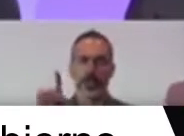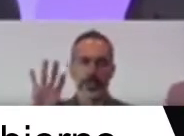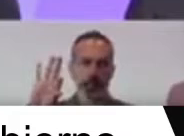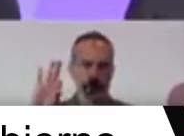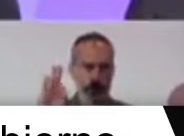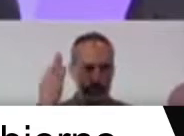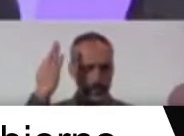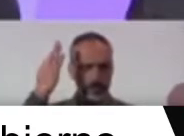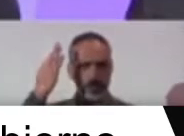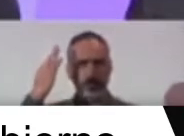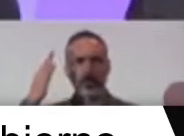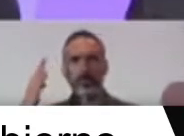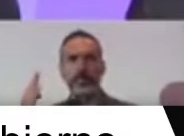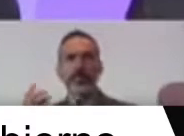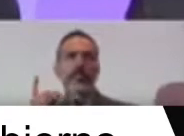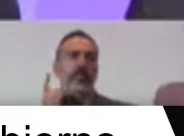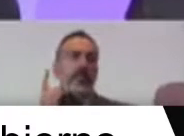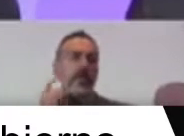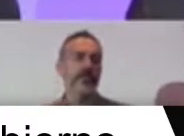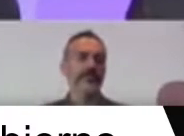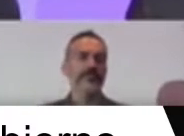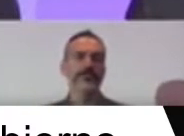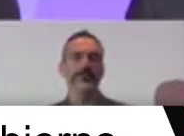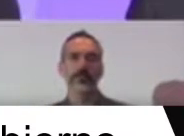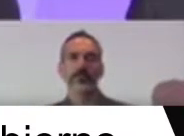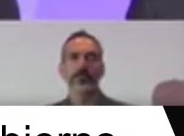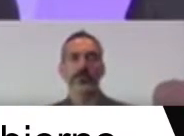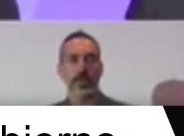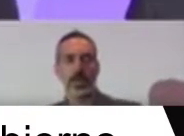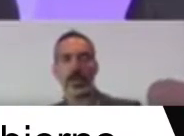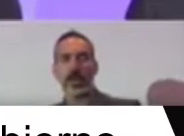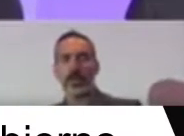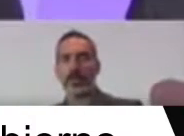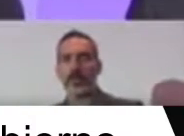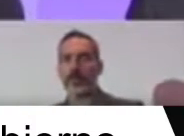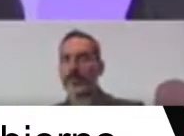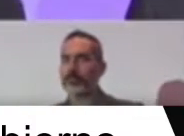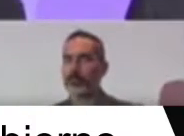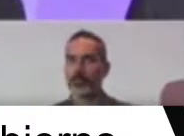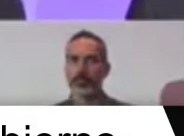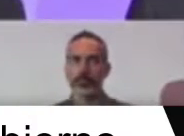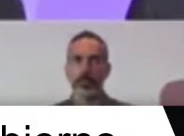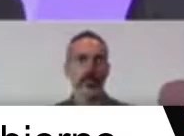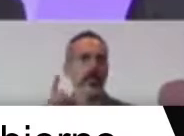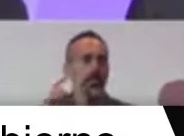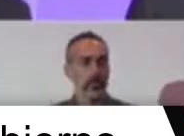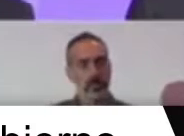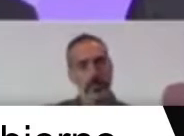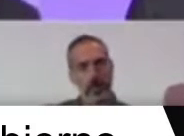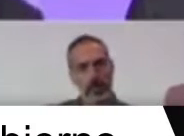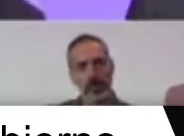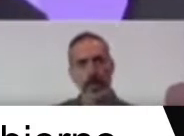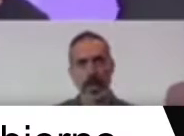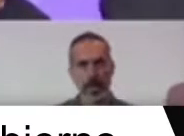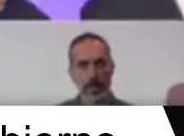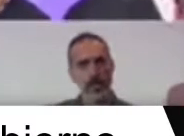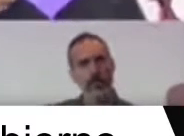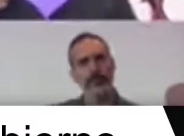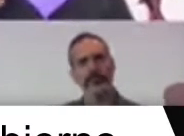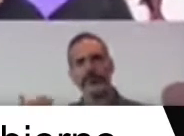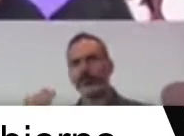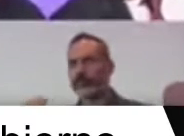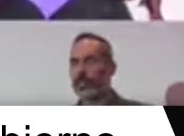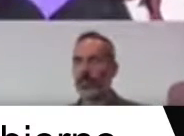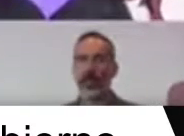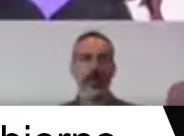país, al Ejército y nuestra Guardia Nacional, a los exgobernadores, a los legisladores